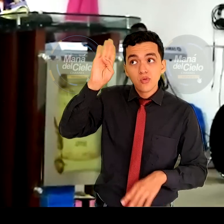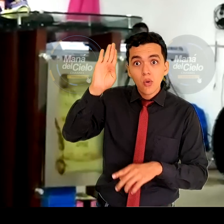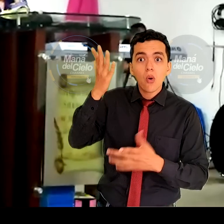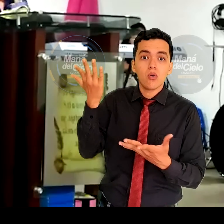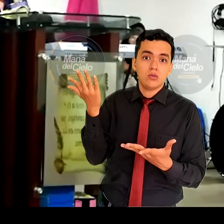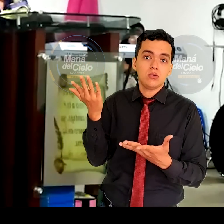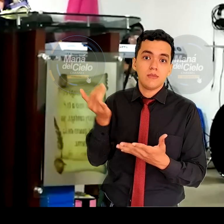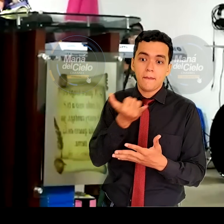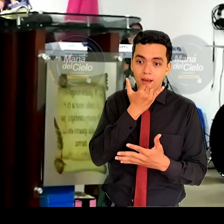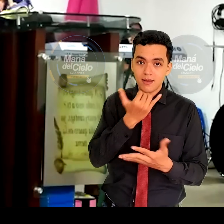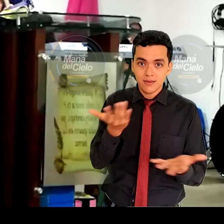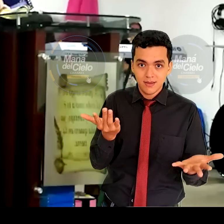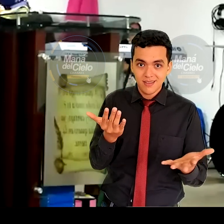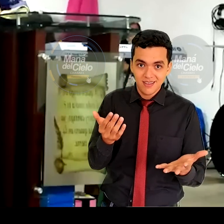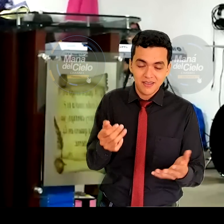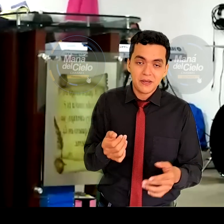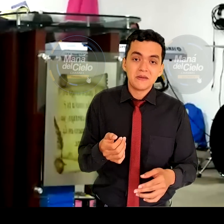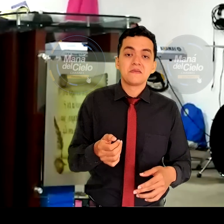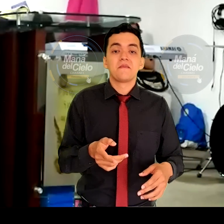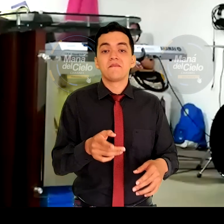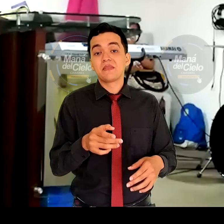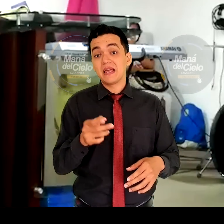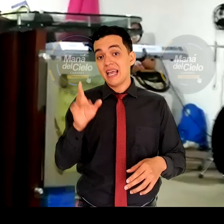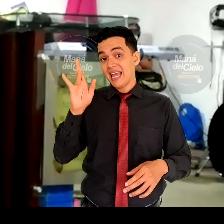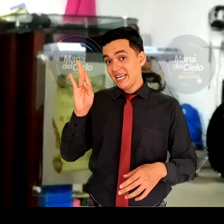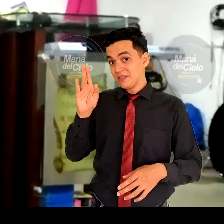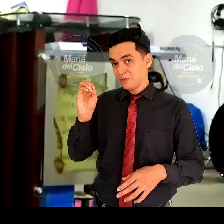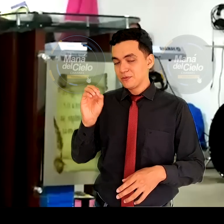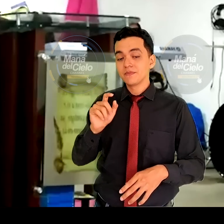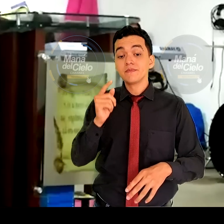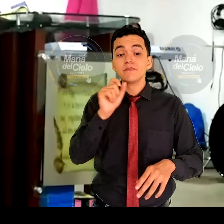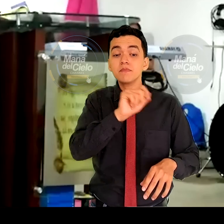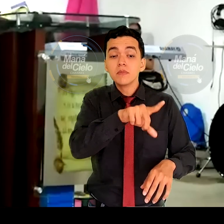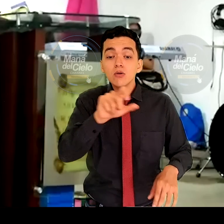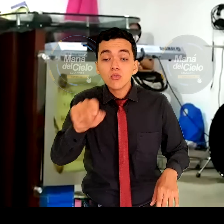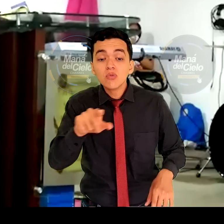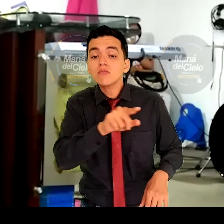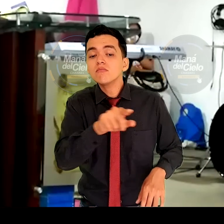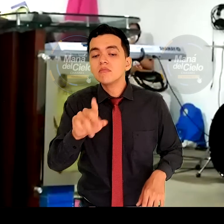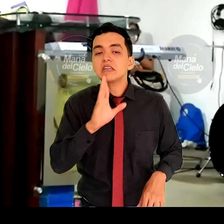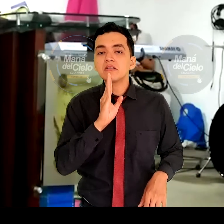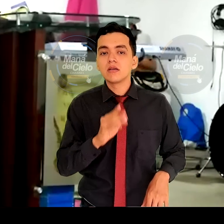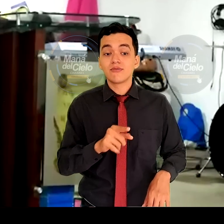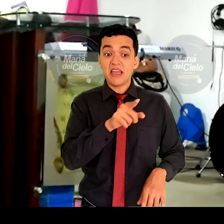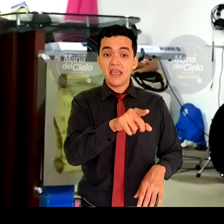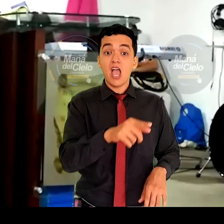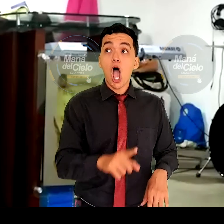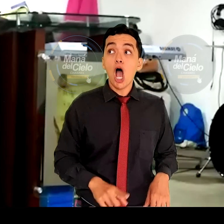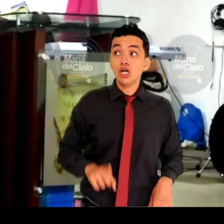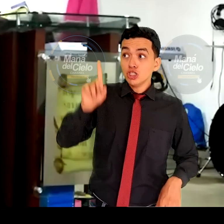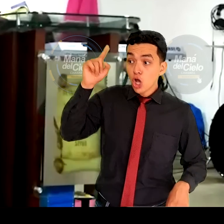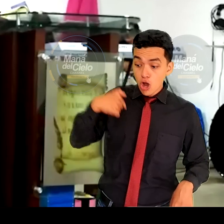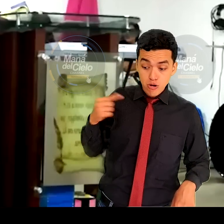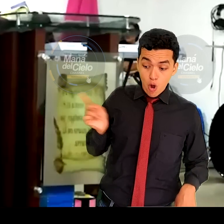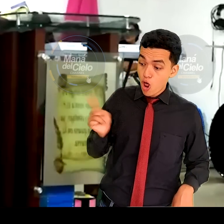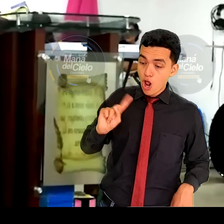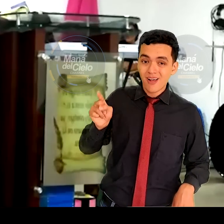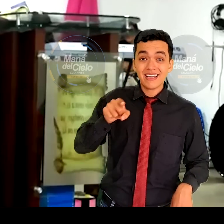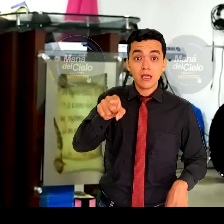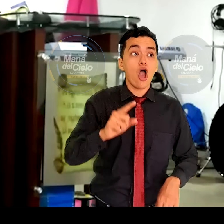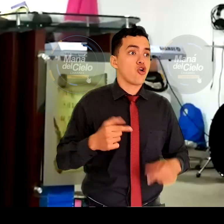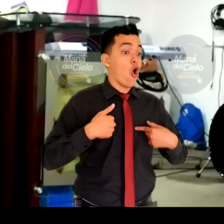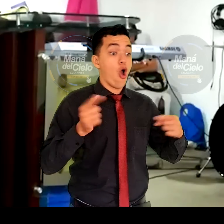situaciones. Entonces mi esposo le preguntó, dijo, ¿ustedes están escuchando? Ah, no, papi, yo no. La primera, la otra, yo